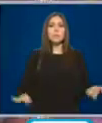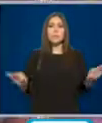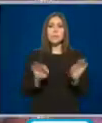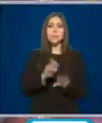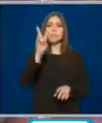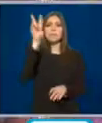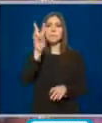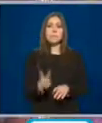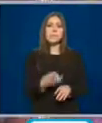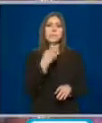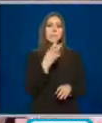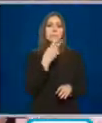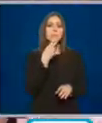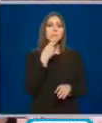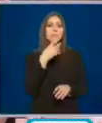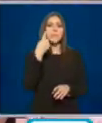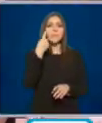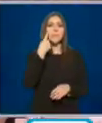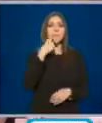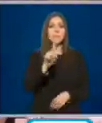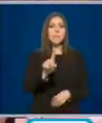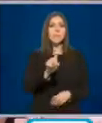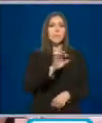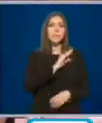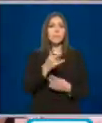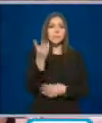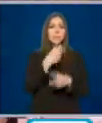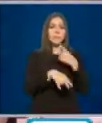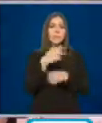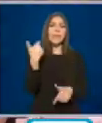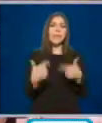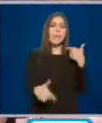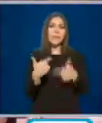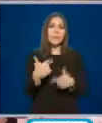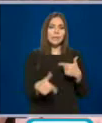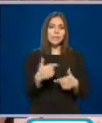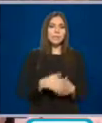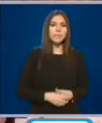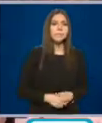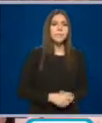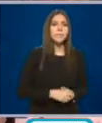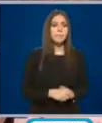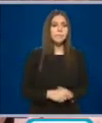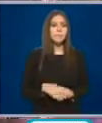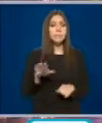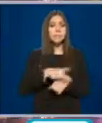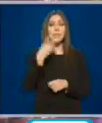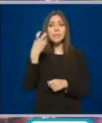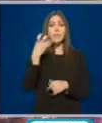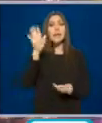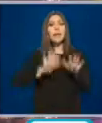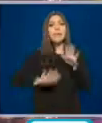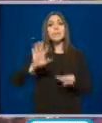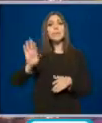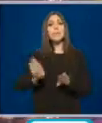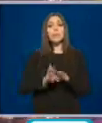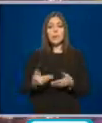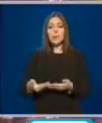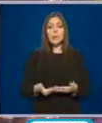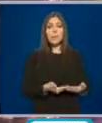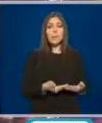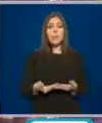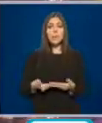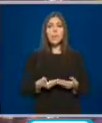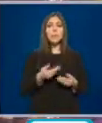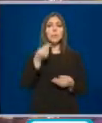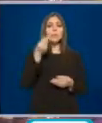verdad, es el método definitivo para producir la leche, ¿ok? Entonces, por eso muchas veces el bebé está pegado a